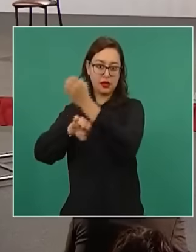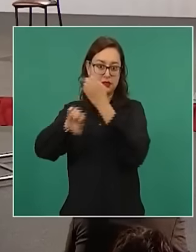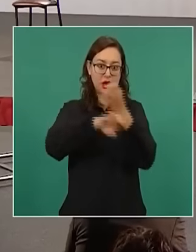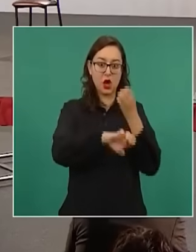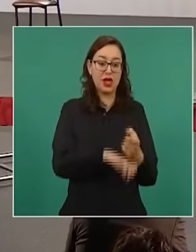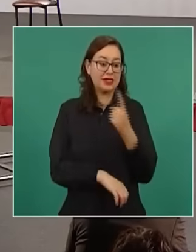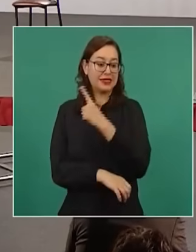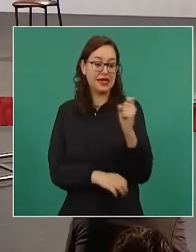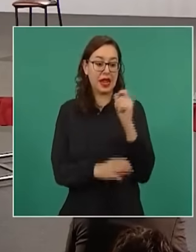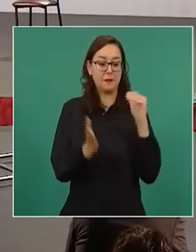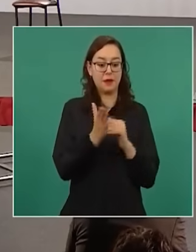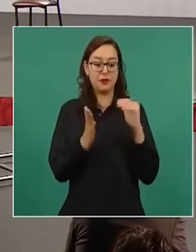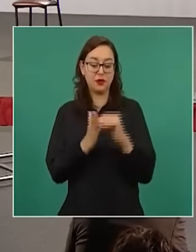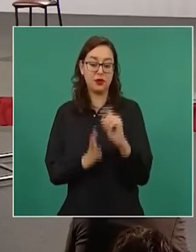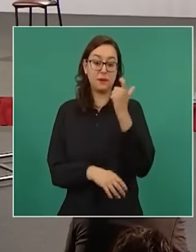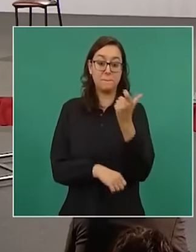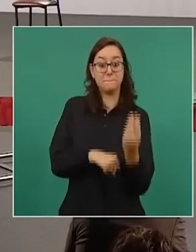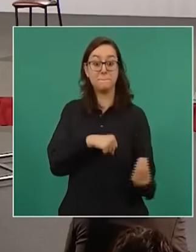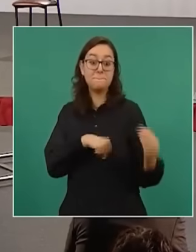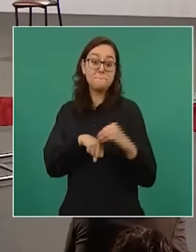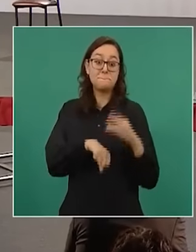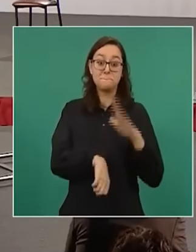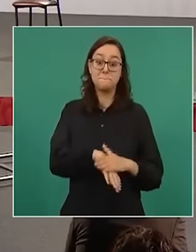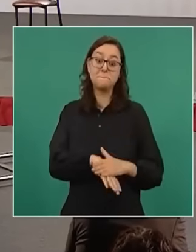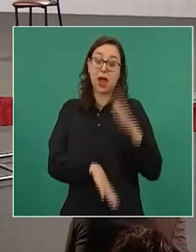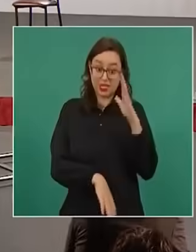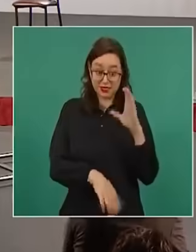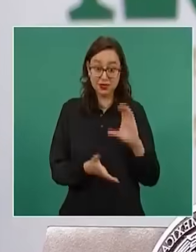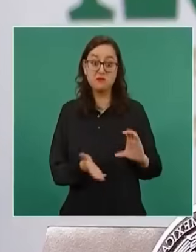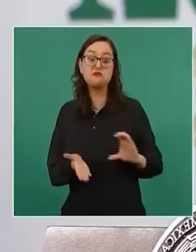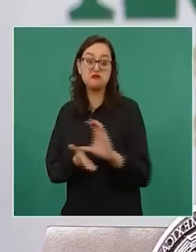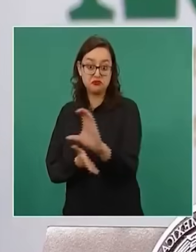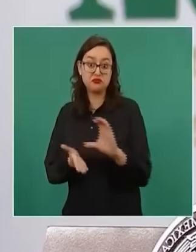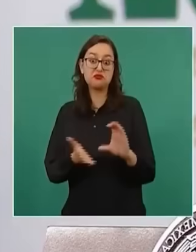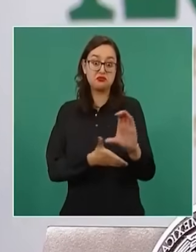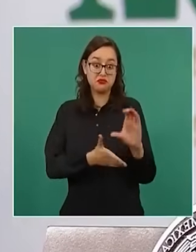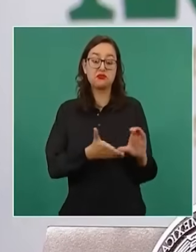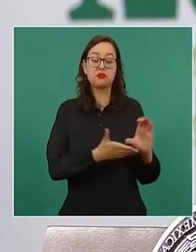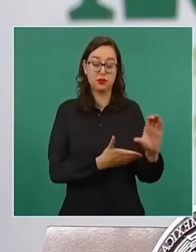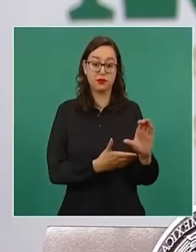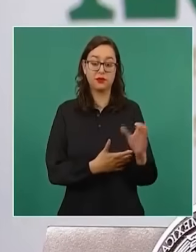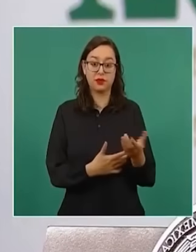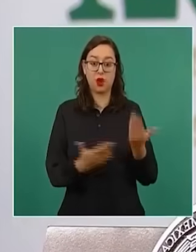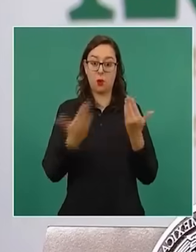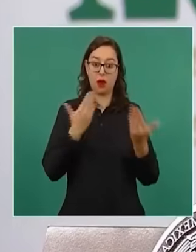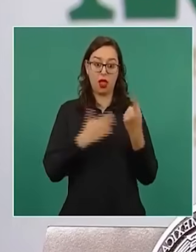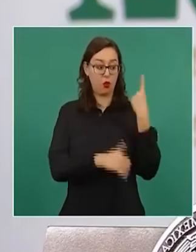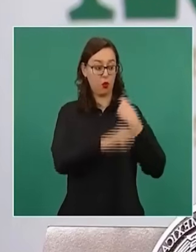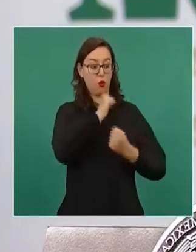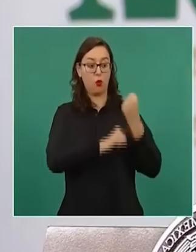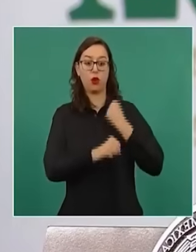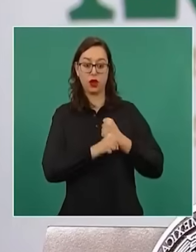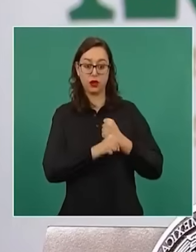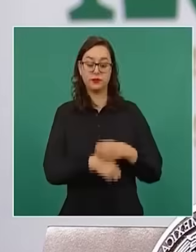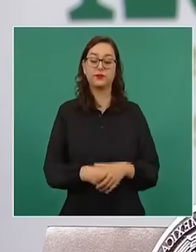neoliberal Okay así hay que entenderlo pero lo curioso Es que de banker le acaba de dar un premio a